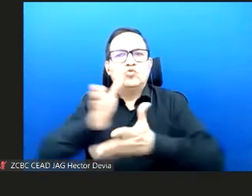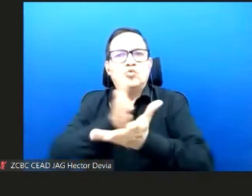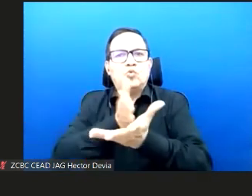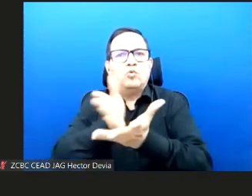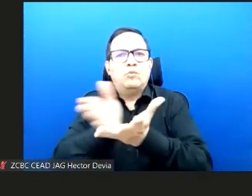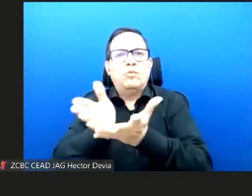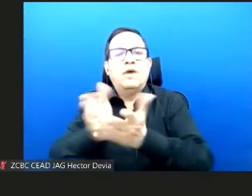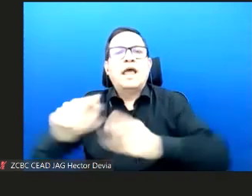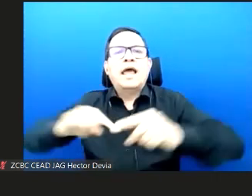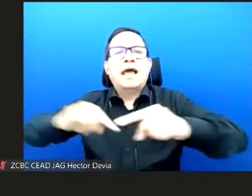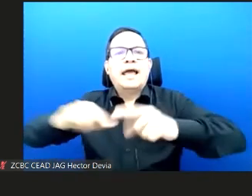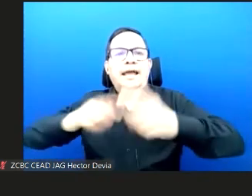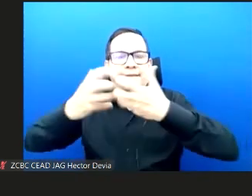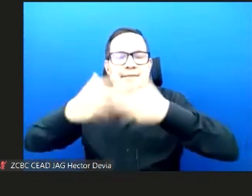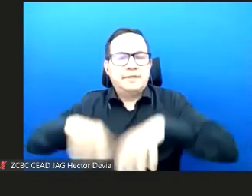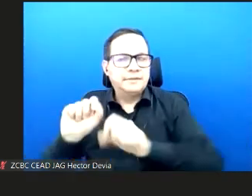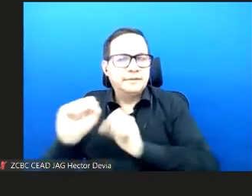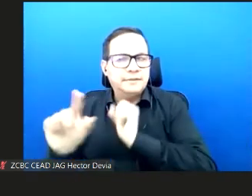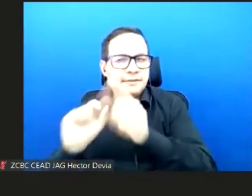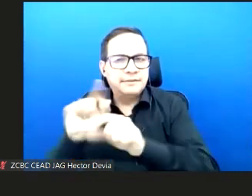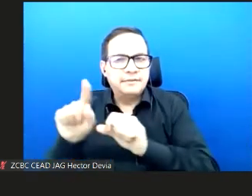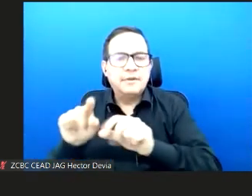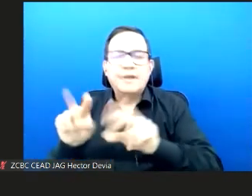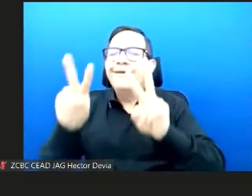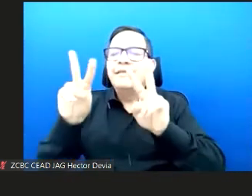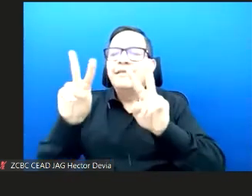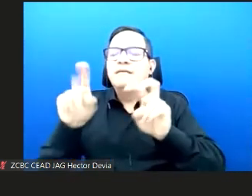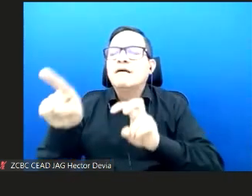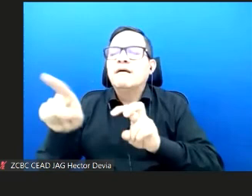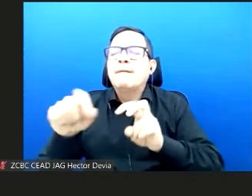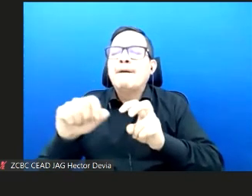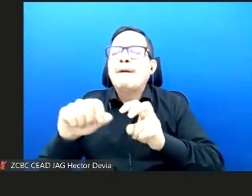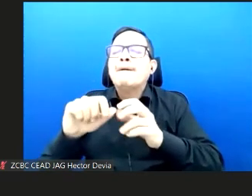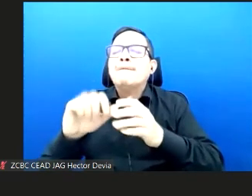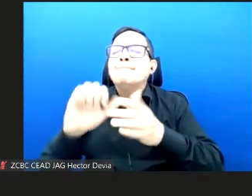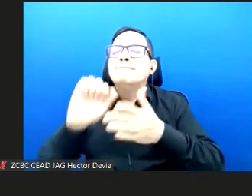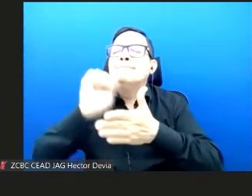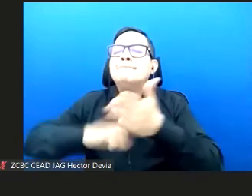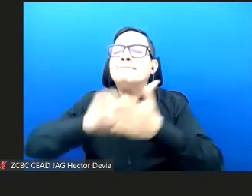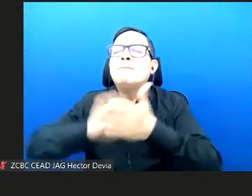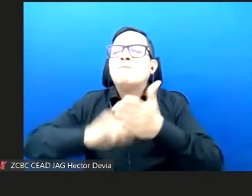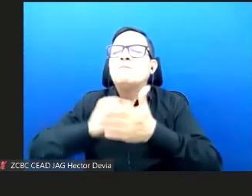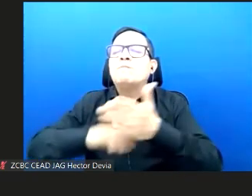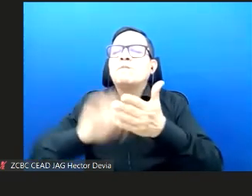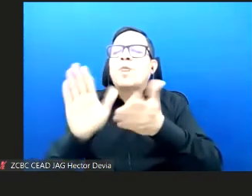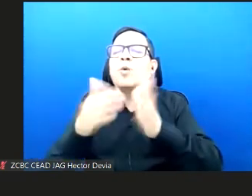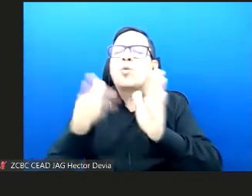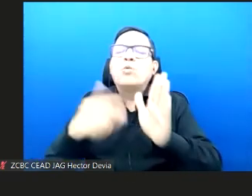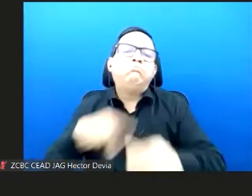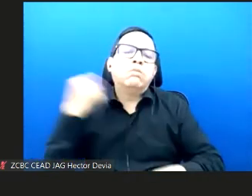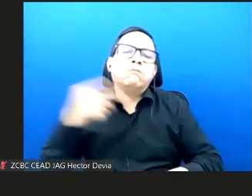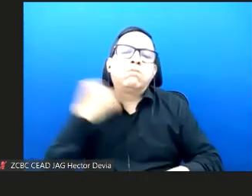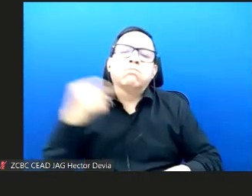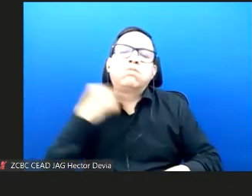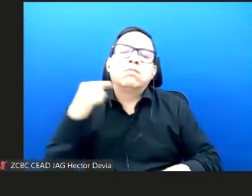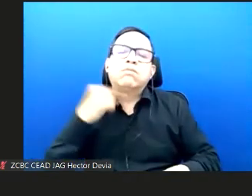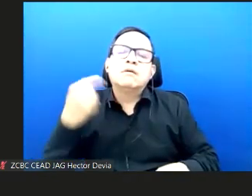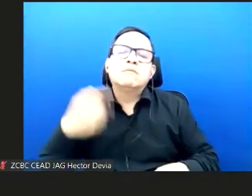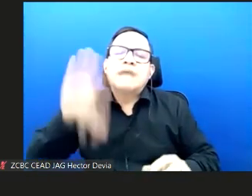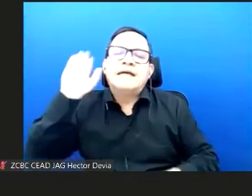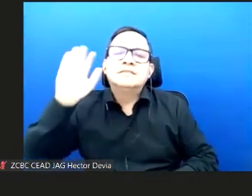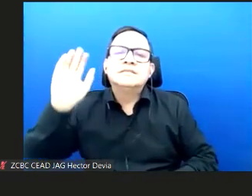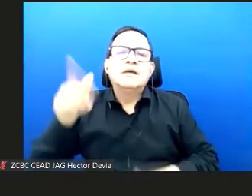empresas sobre las materias que más perdieron, ¿listo? O que más reprobaron. Y ellas son las